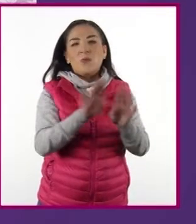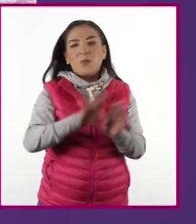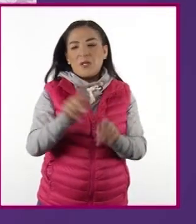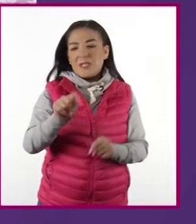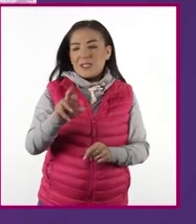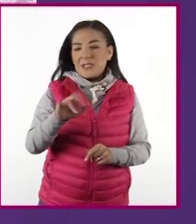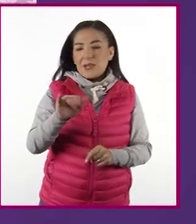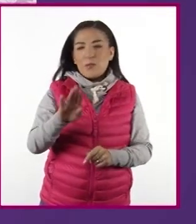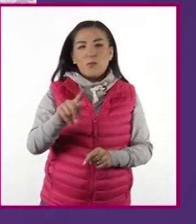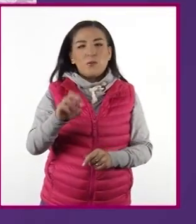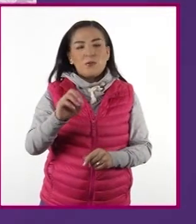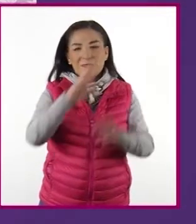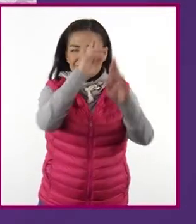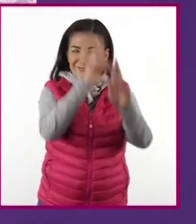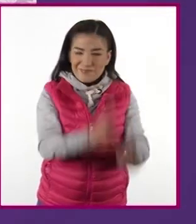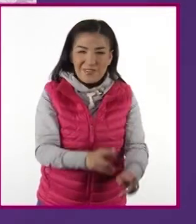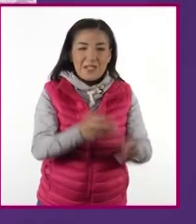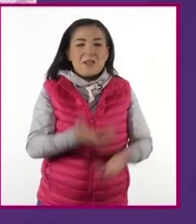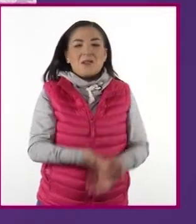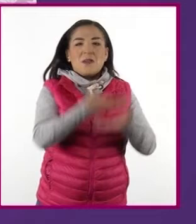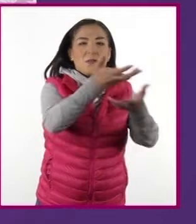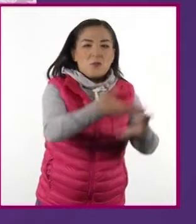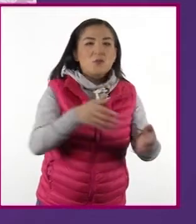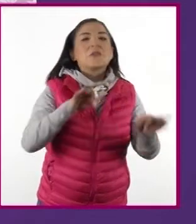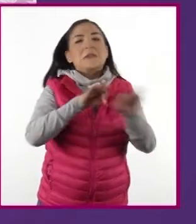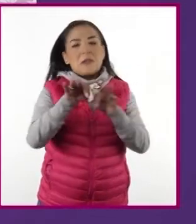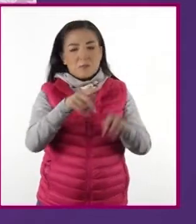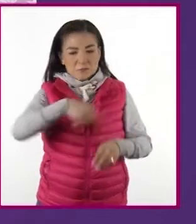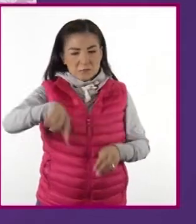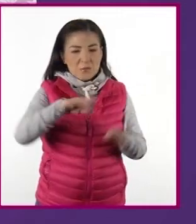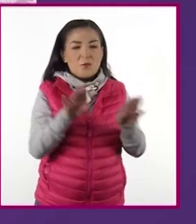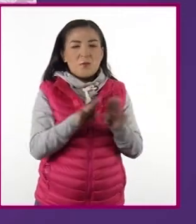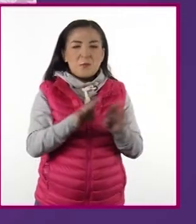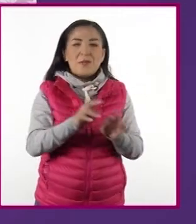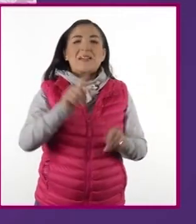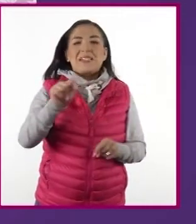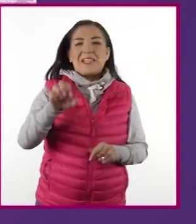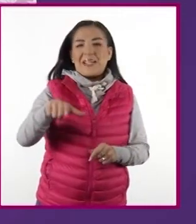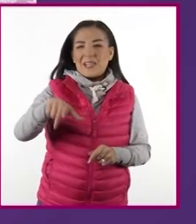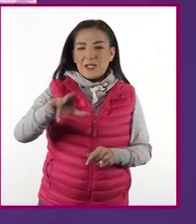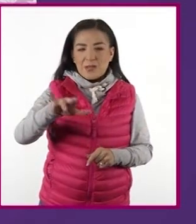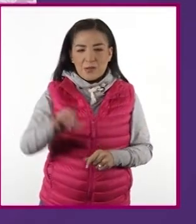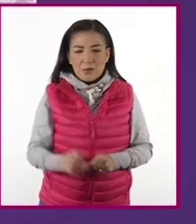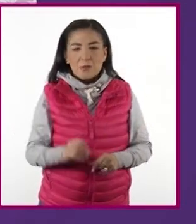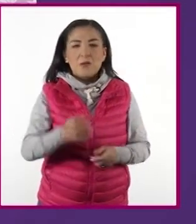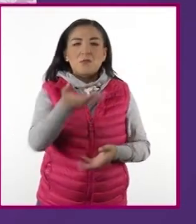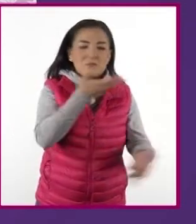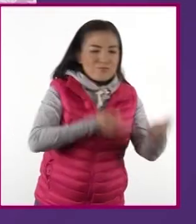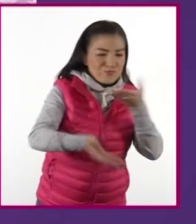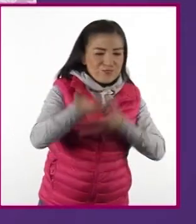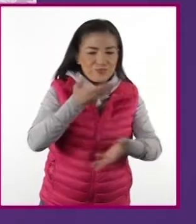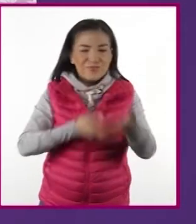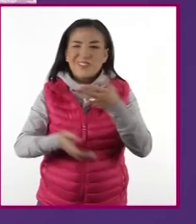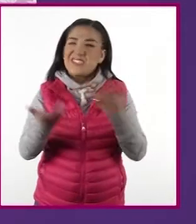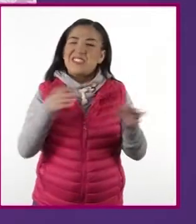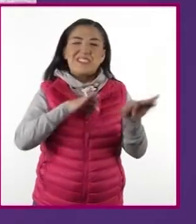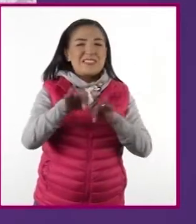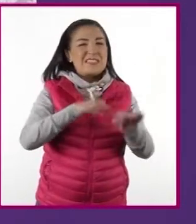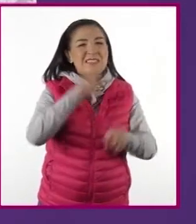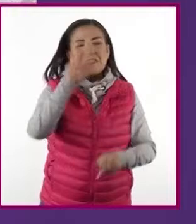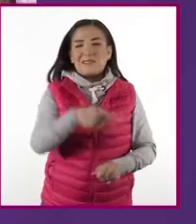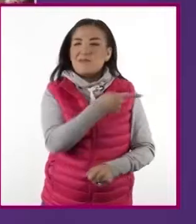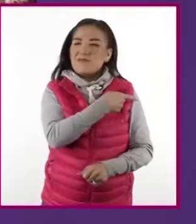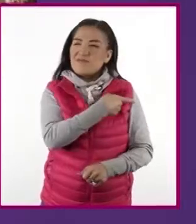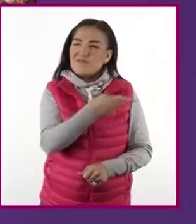Realizaba trabajo comunitario, también llamado tequio, y trabajaba en condiciones deplorables.